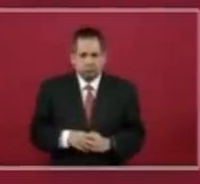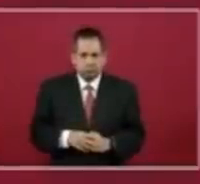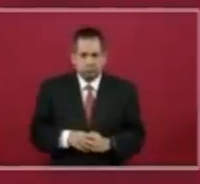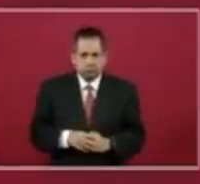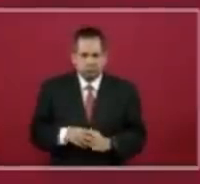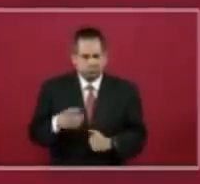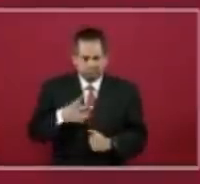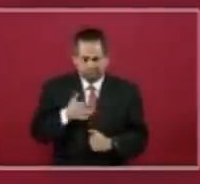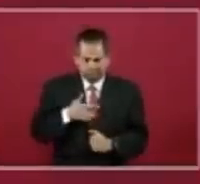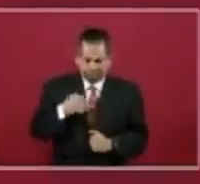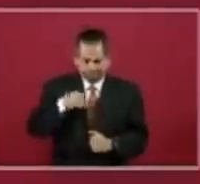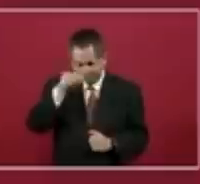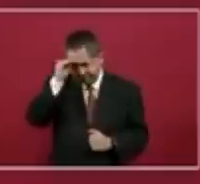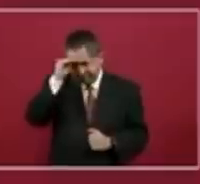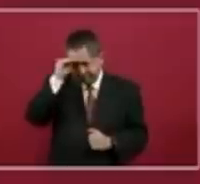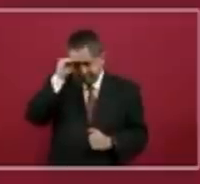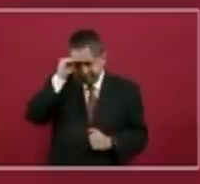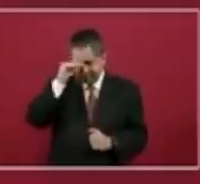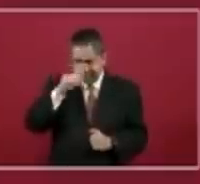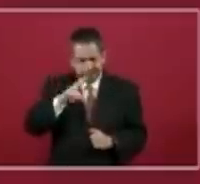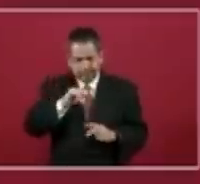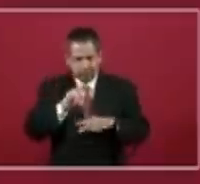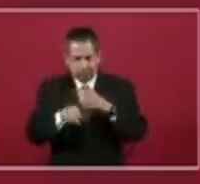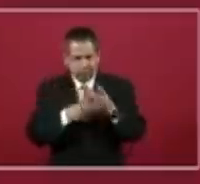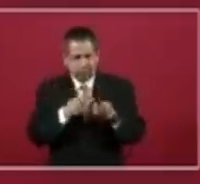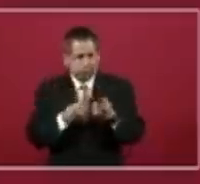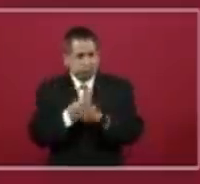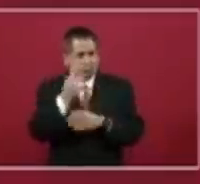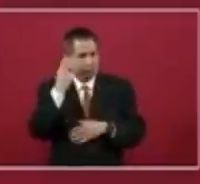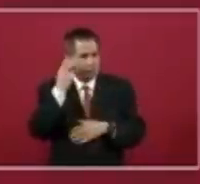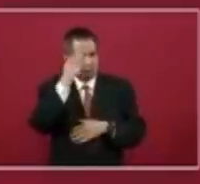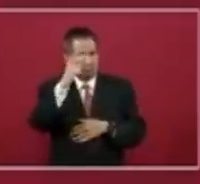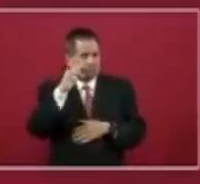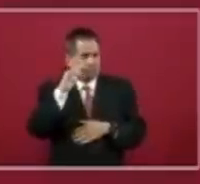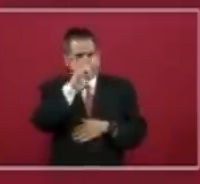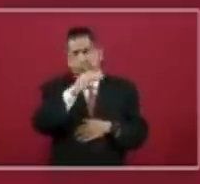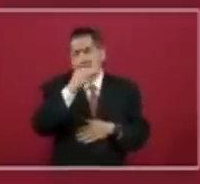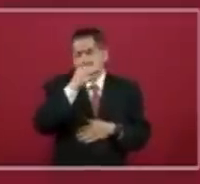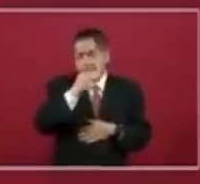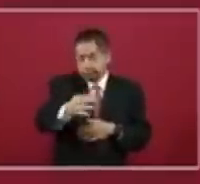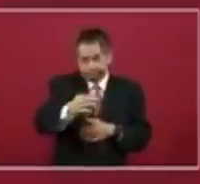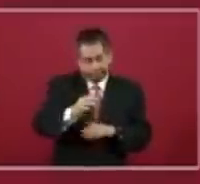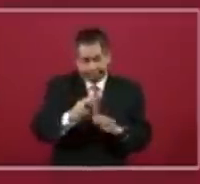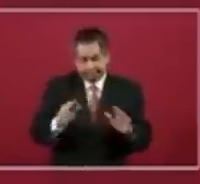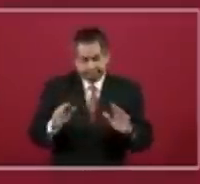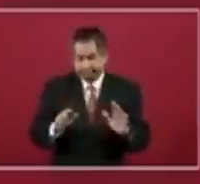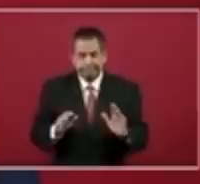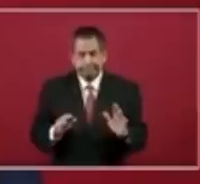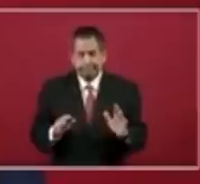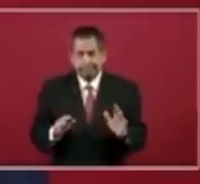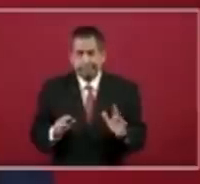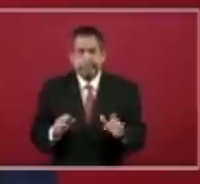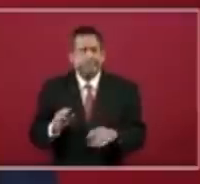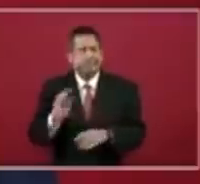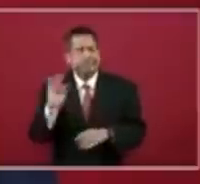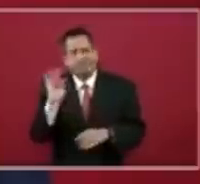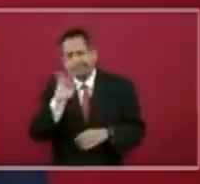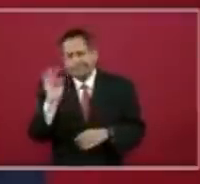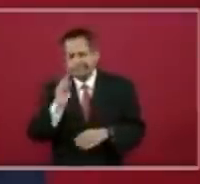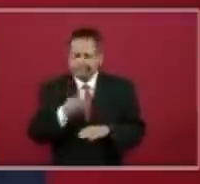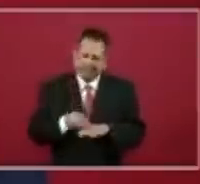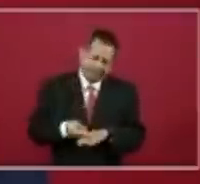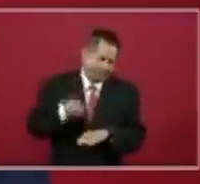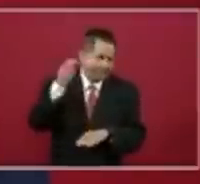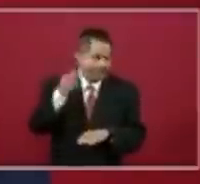Tengo pensado no salir, de una vez se los adelanto, solo en el caso de que sea